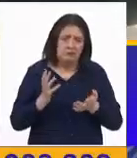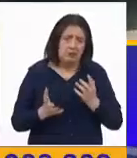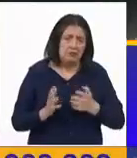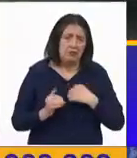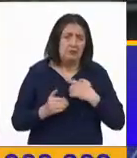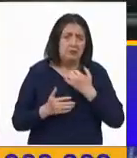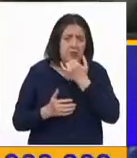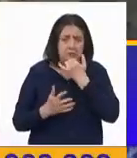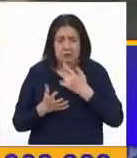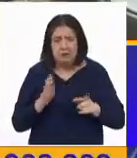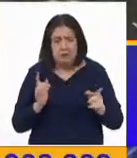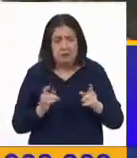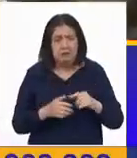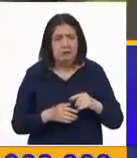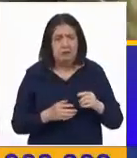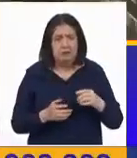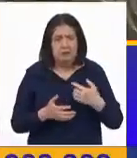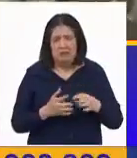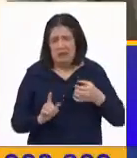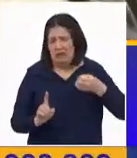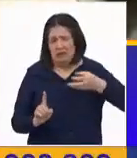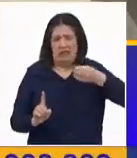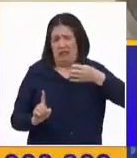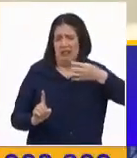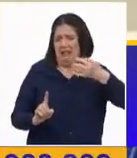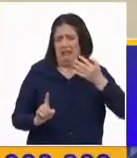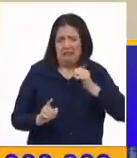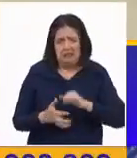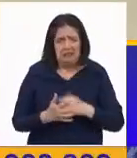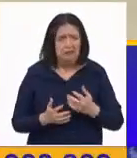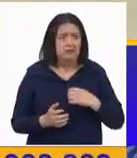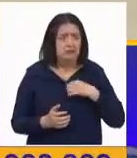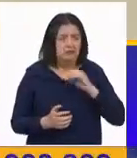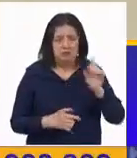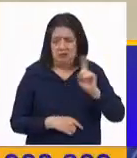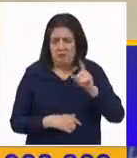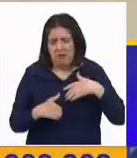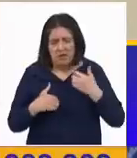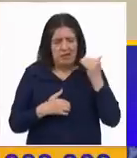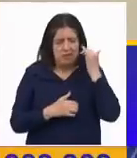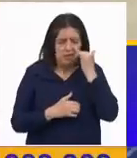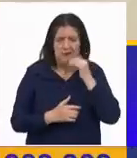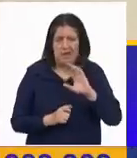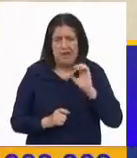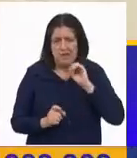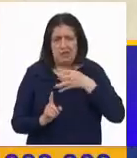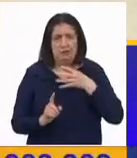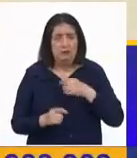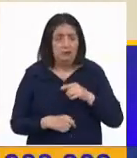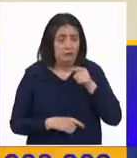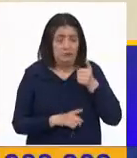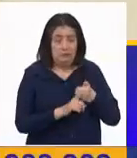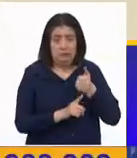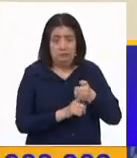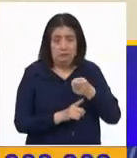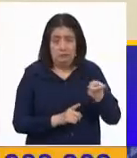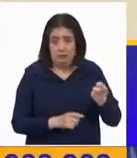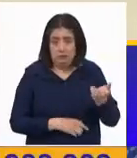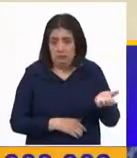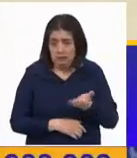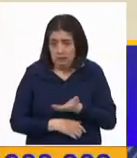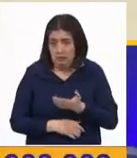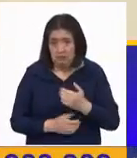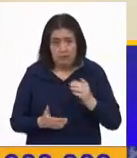que pasaba. Sin embargo, nos comenzó a gritar, nos dijo que no podíamos grabar, cuando ella misma en realidad nos invitó